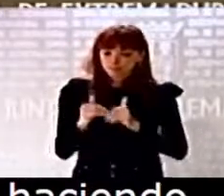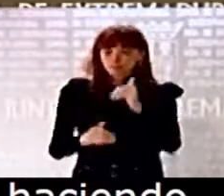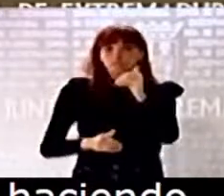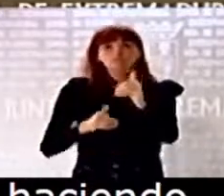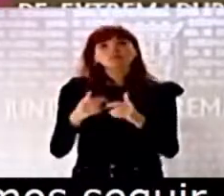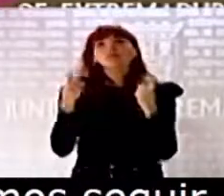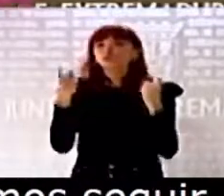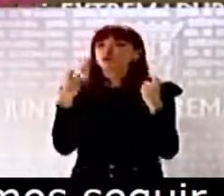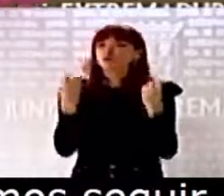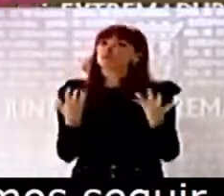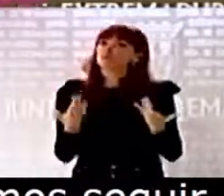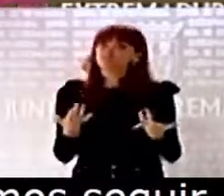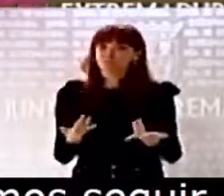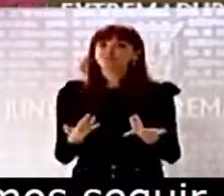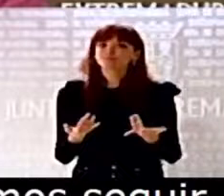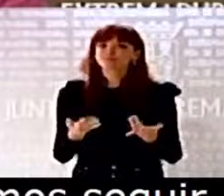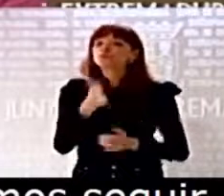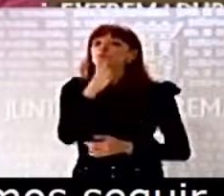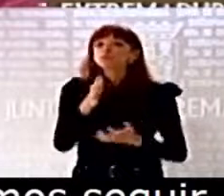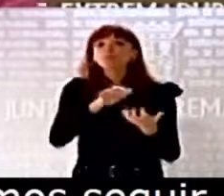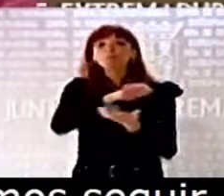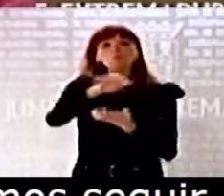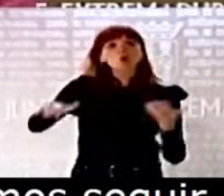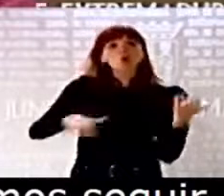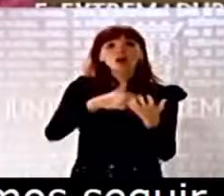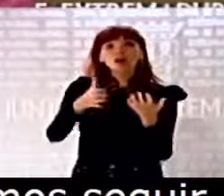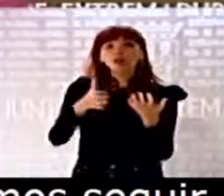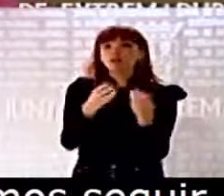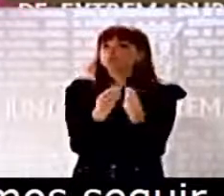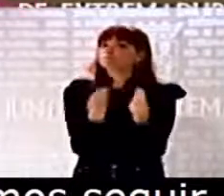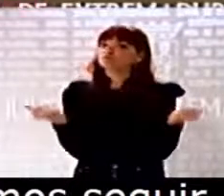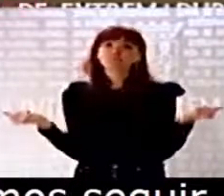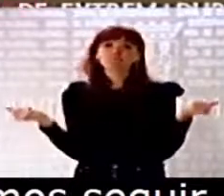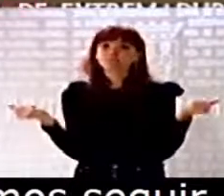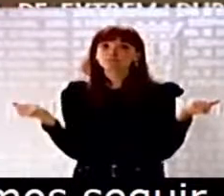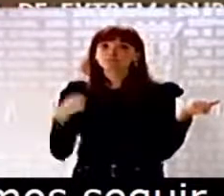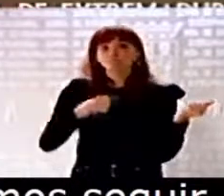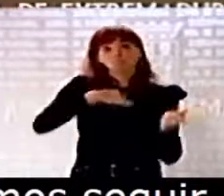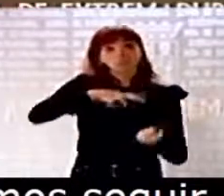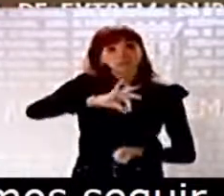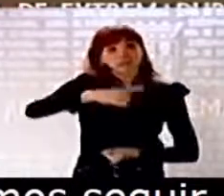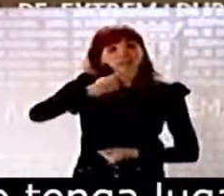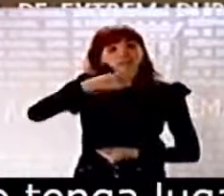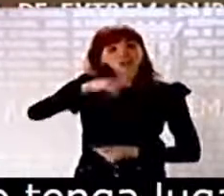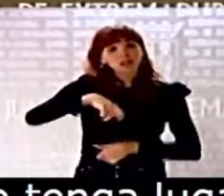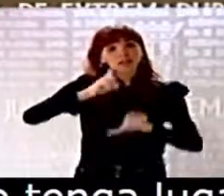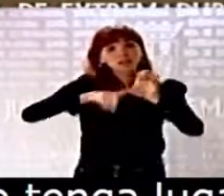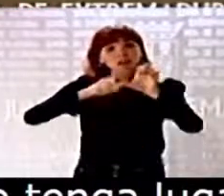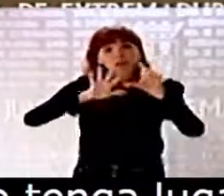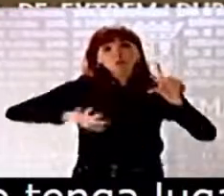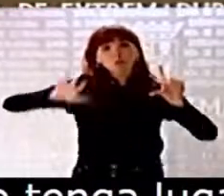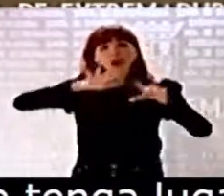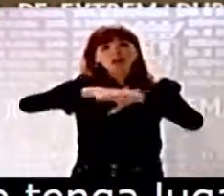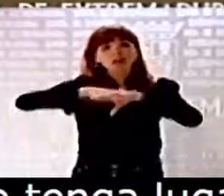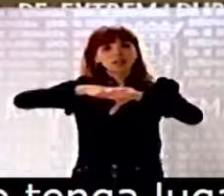haciendo un esfuerzo porque la violencia no tenga lugar. Puedo decirles que en Extremadura tenemos una